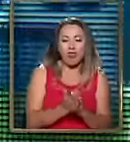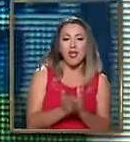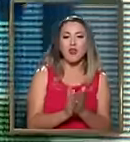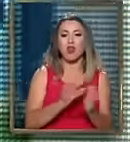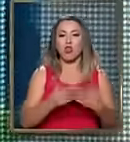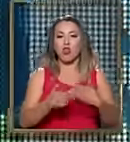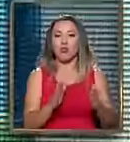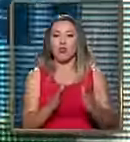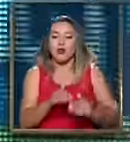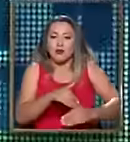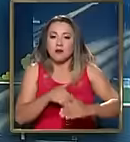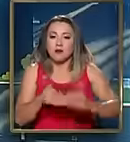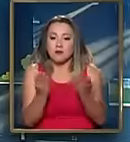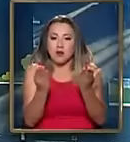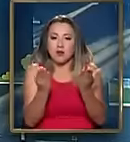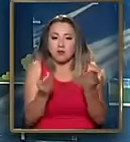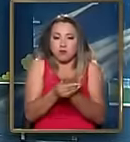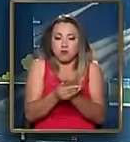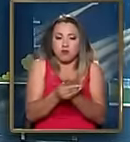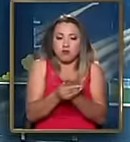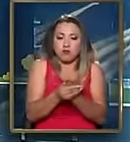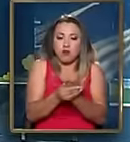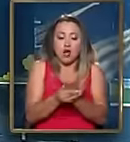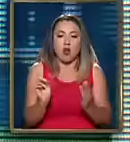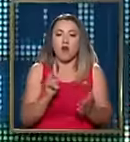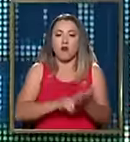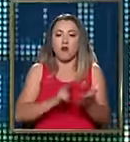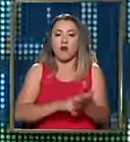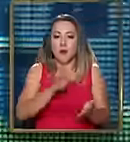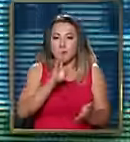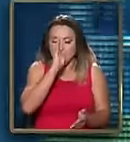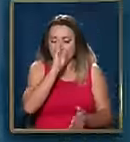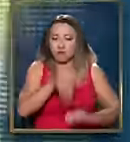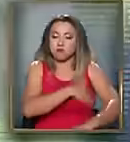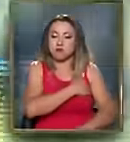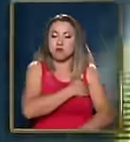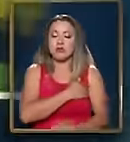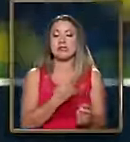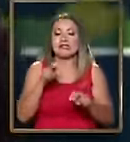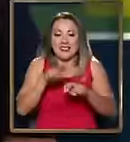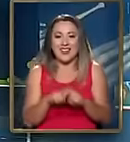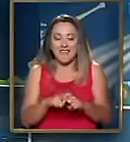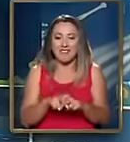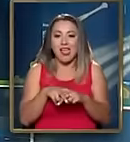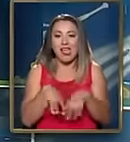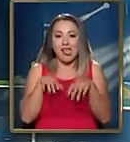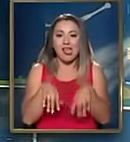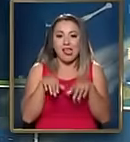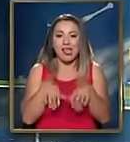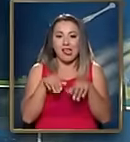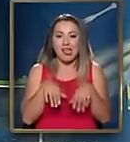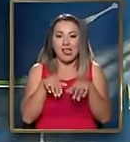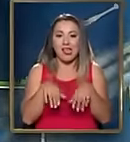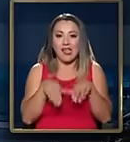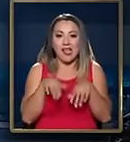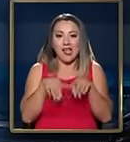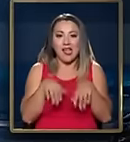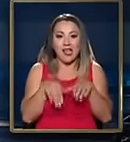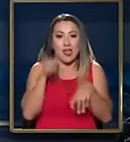ponía debajo de su manito. Chucha, de que es perro, una manito loca. Ya, debajo ahí se ponía y se sentaba ahí el perrito todos los